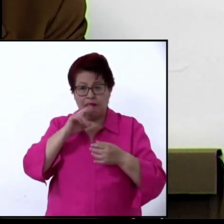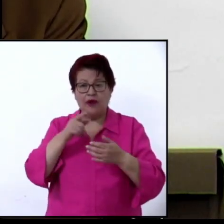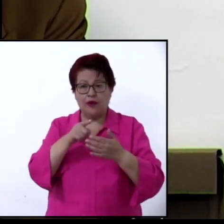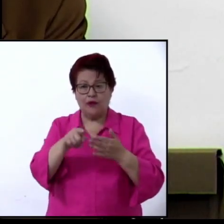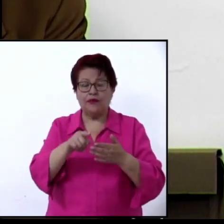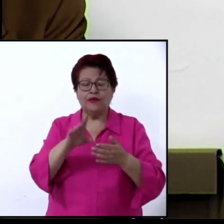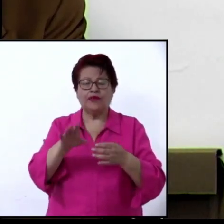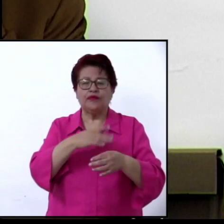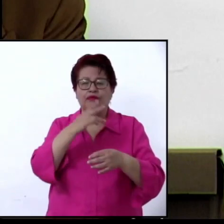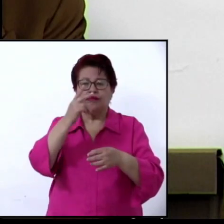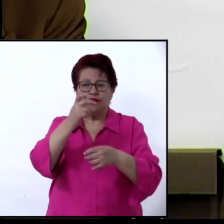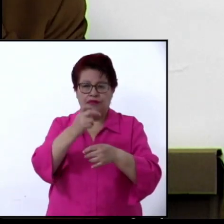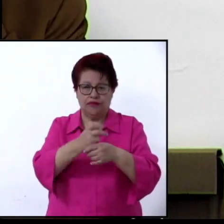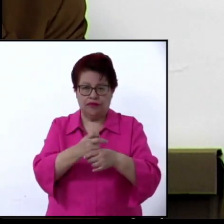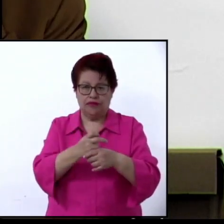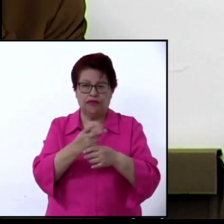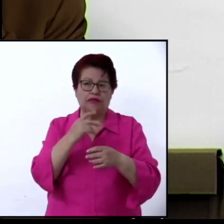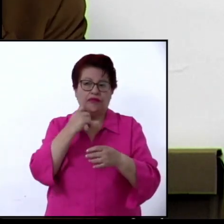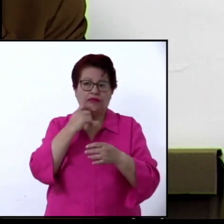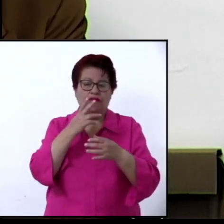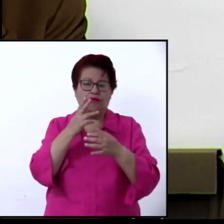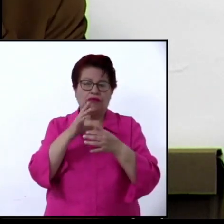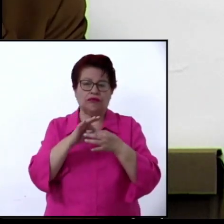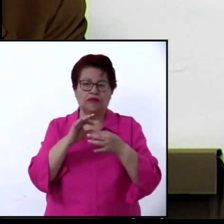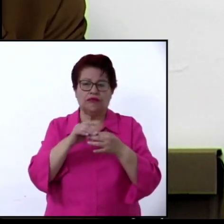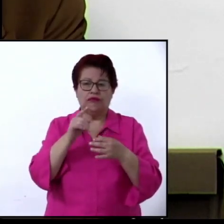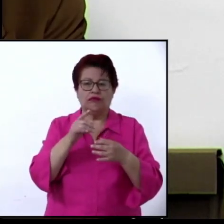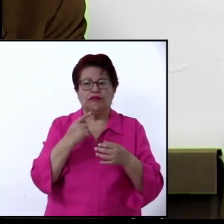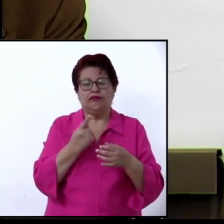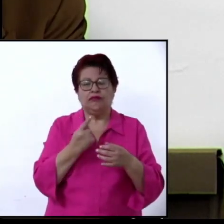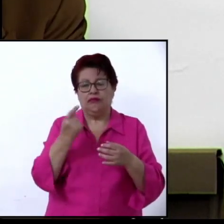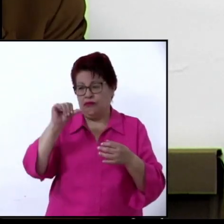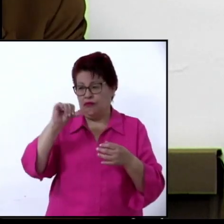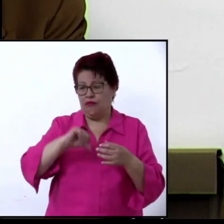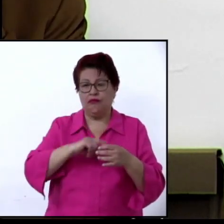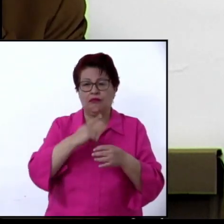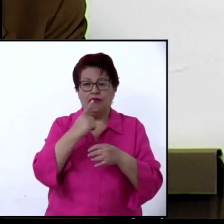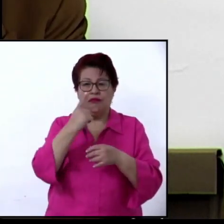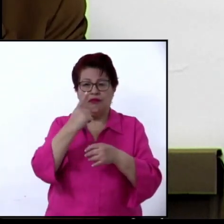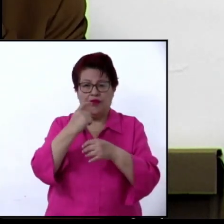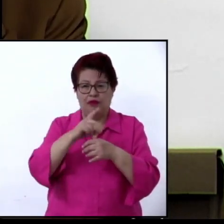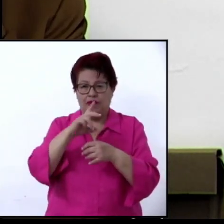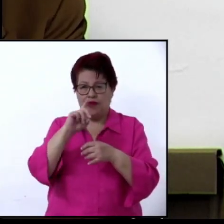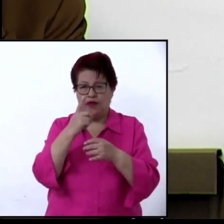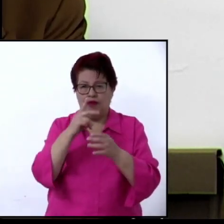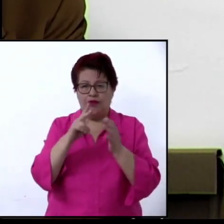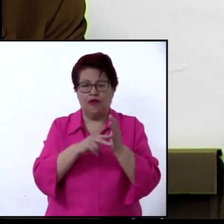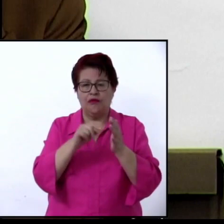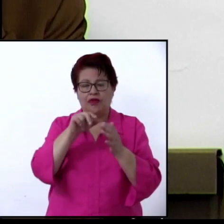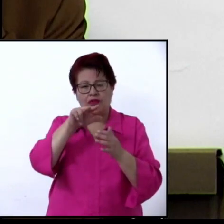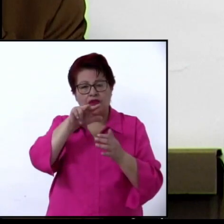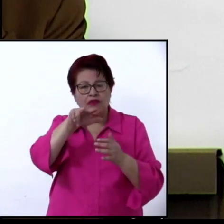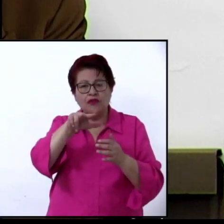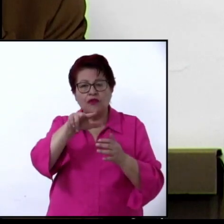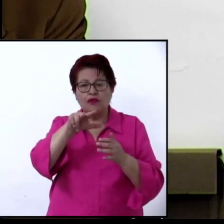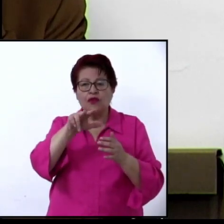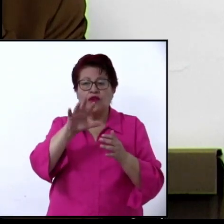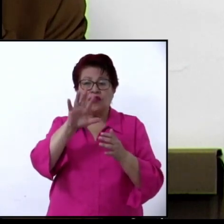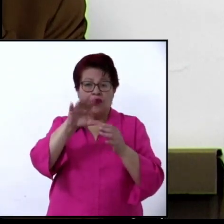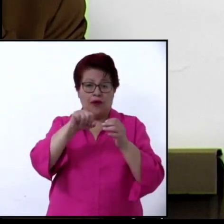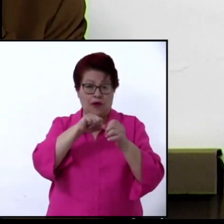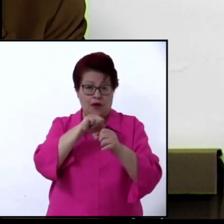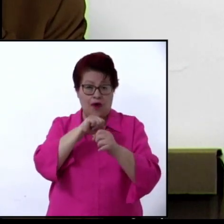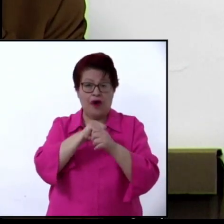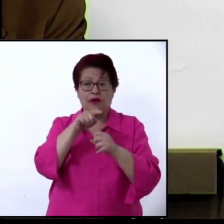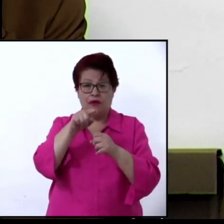segundo término, quiero hacer referencia a que hoy, primero de diciembre, pero de 2018, es decir, hace